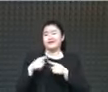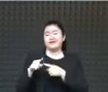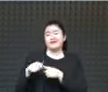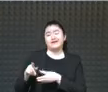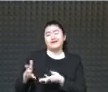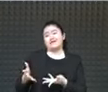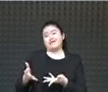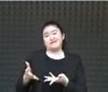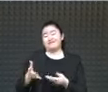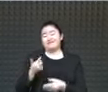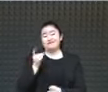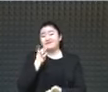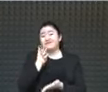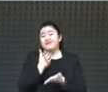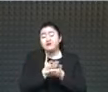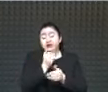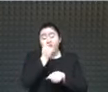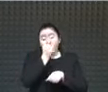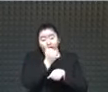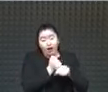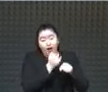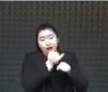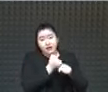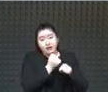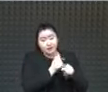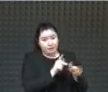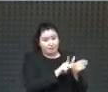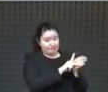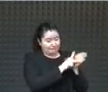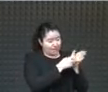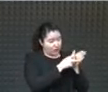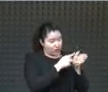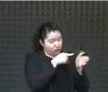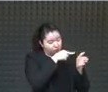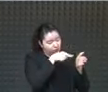una investigación hemerográfica.